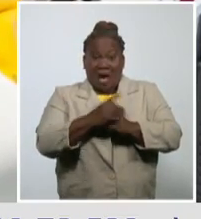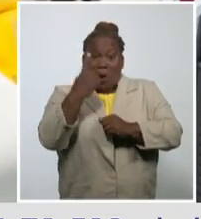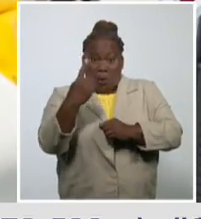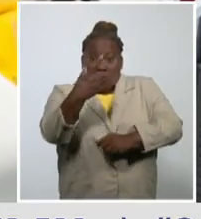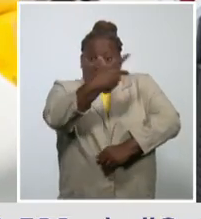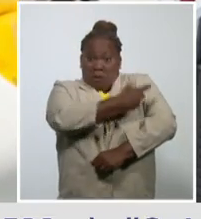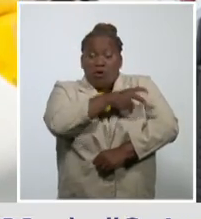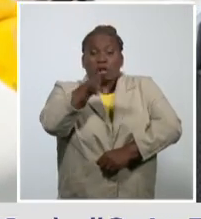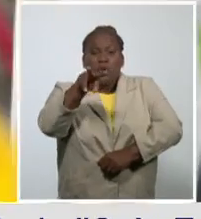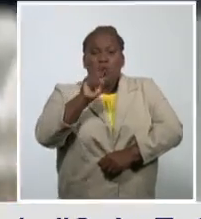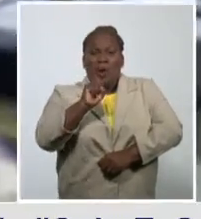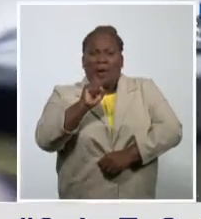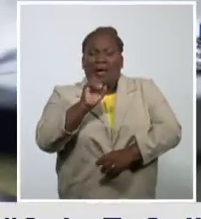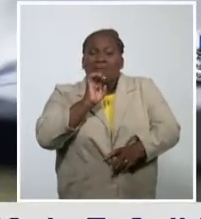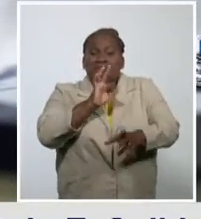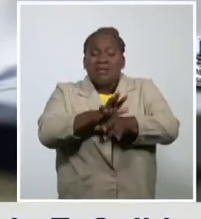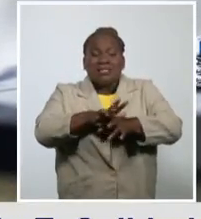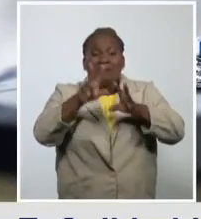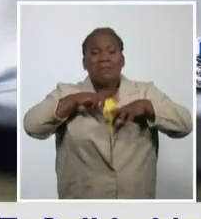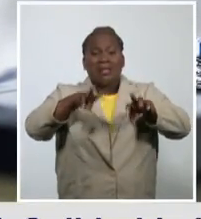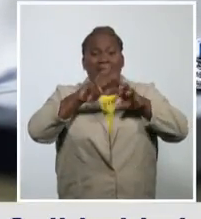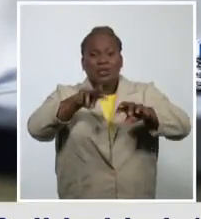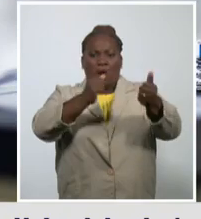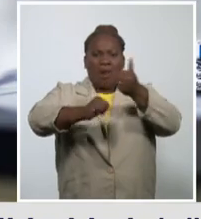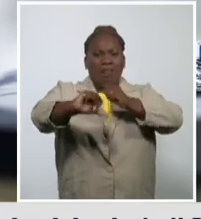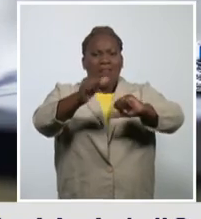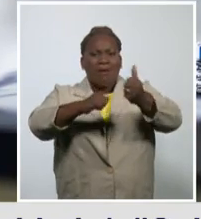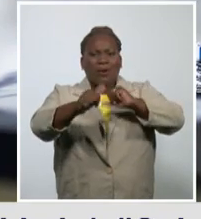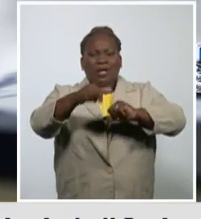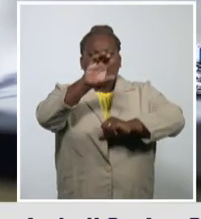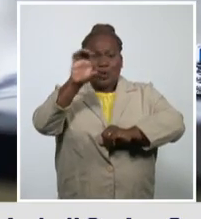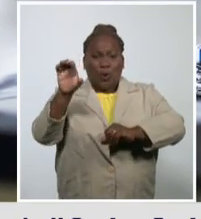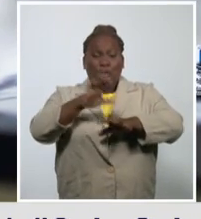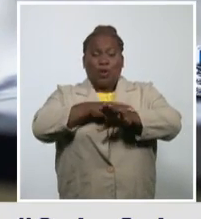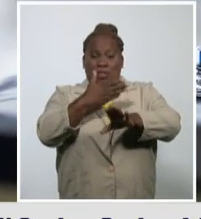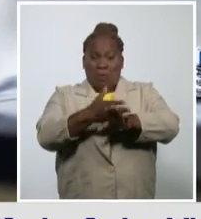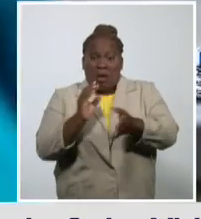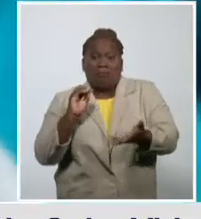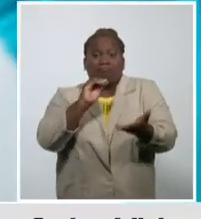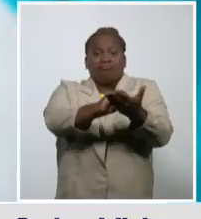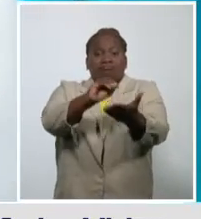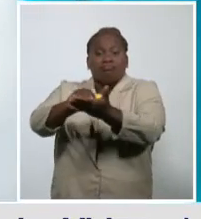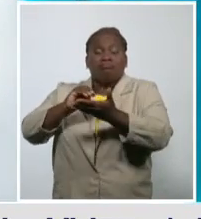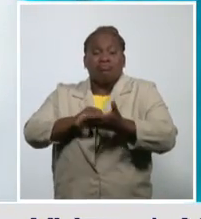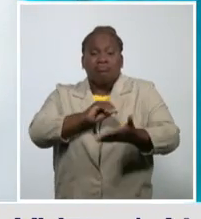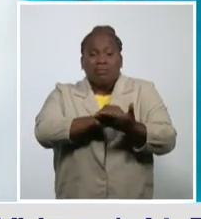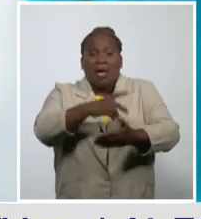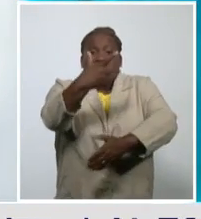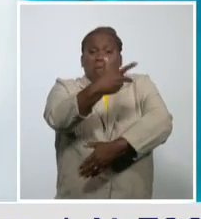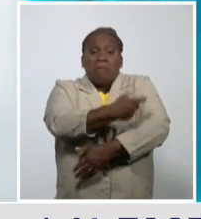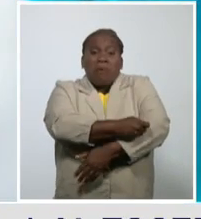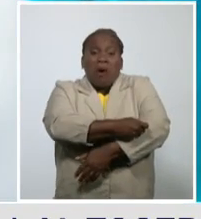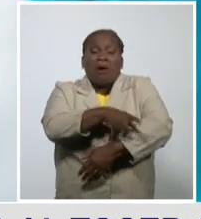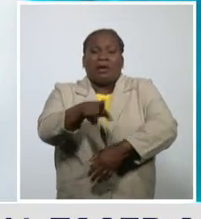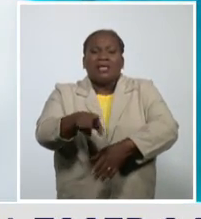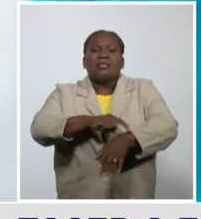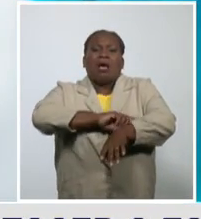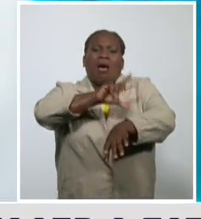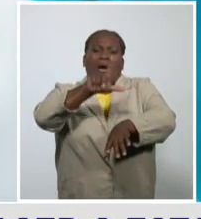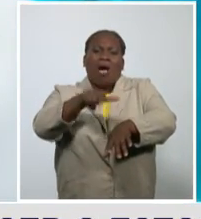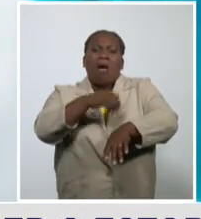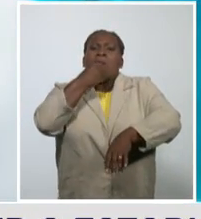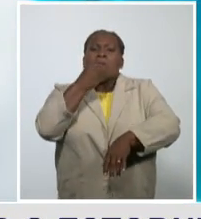nueva, desde que se investiga en el laboratorio hasta su aplicación en poblaciones, es largo. El proceso puede tardar entre 7